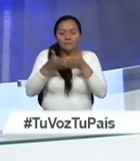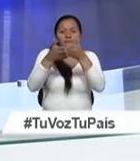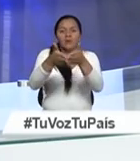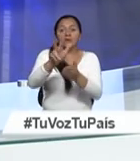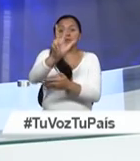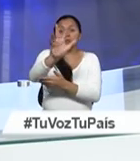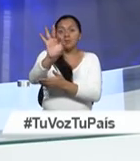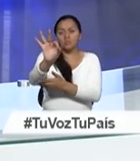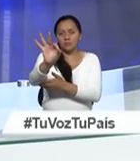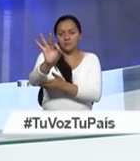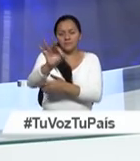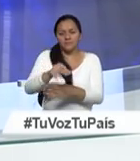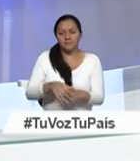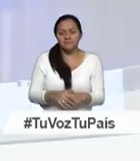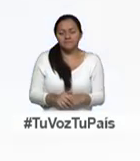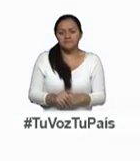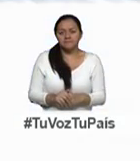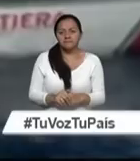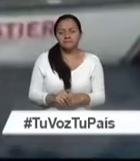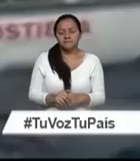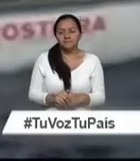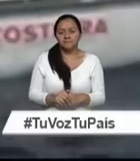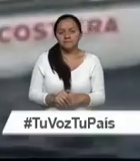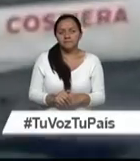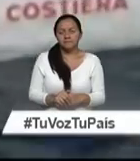39 embarcaciones.